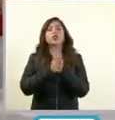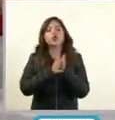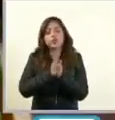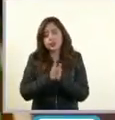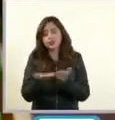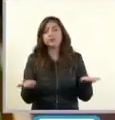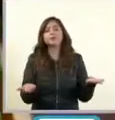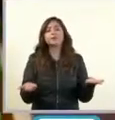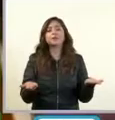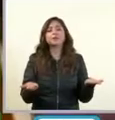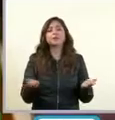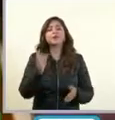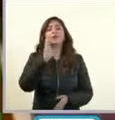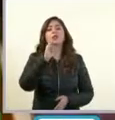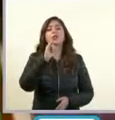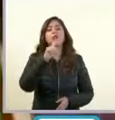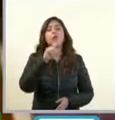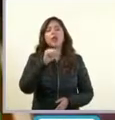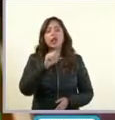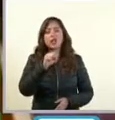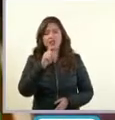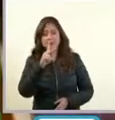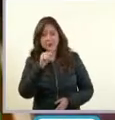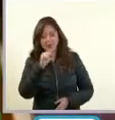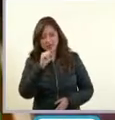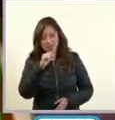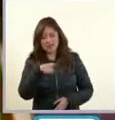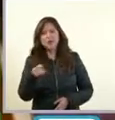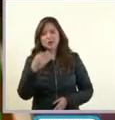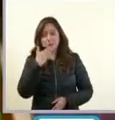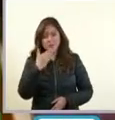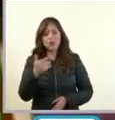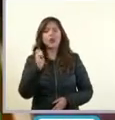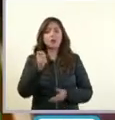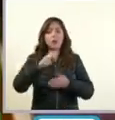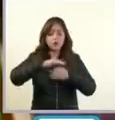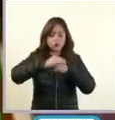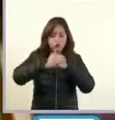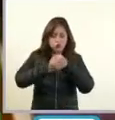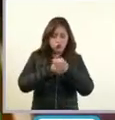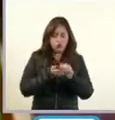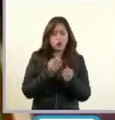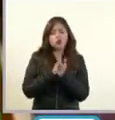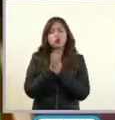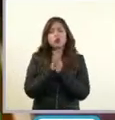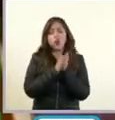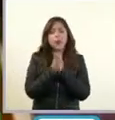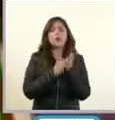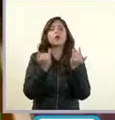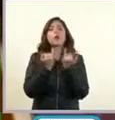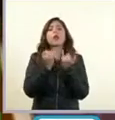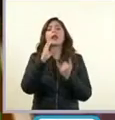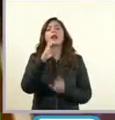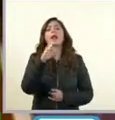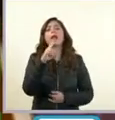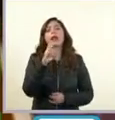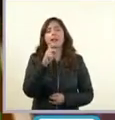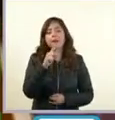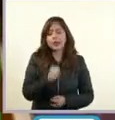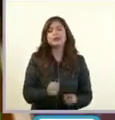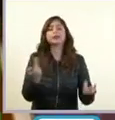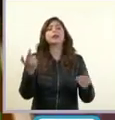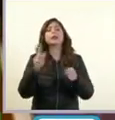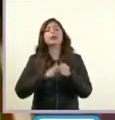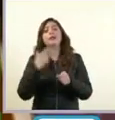ciruela, las Con lo ciruelas rico. pasas que son nutritivas envueltas en chocolate. Ya sé. Mencionabas las crepas, el